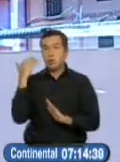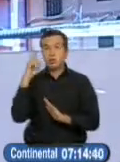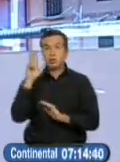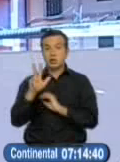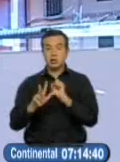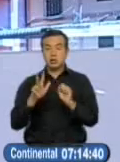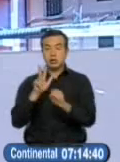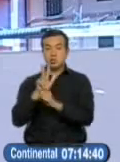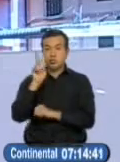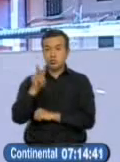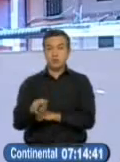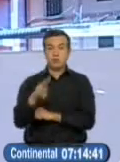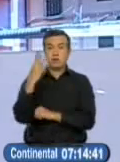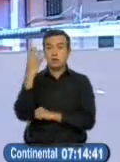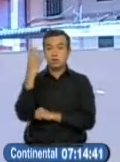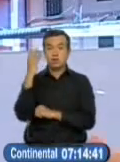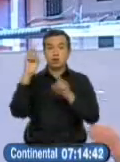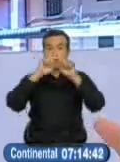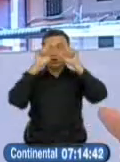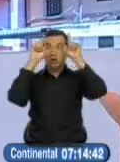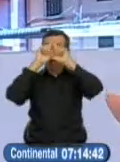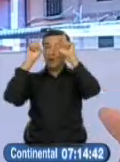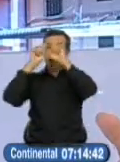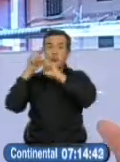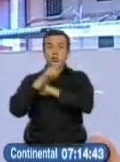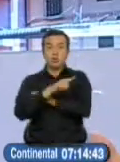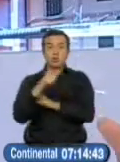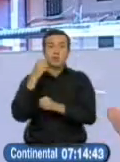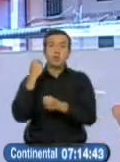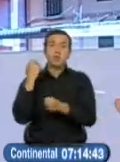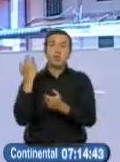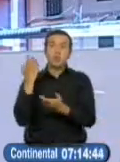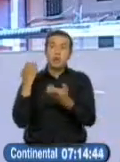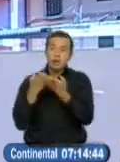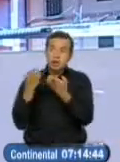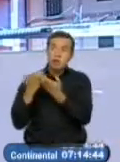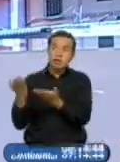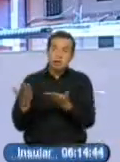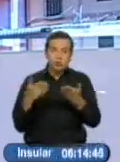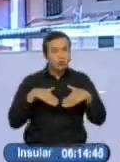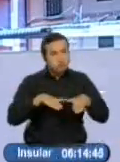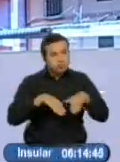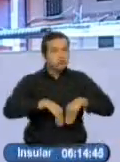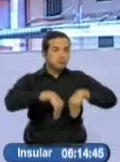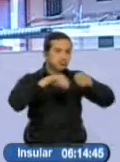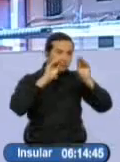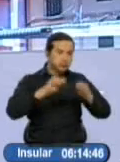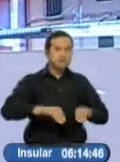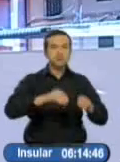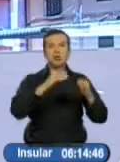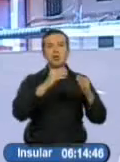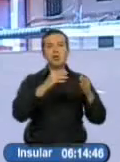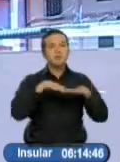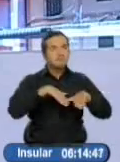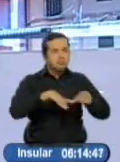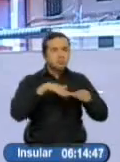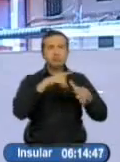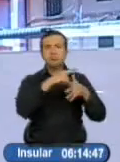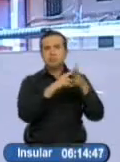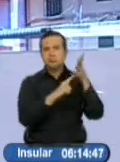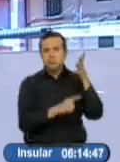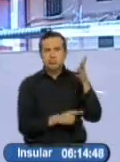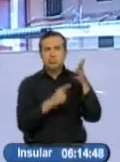3 años, 2014, las empresas traían equipos para acabados, nuevos telares, nuevas máquinas de coser, máquinas